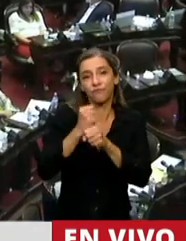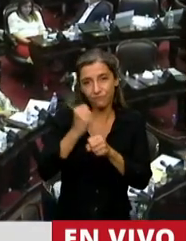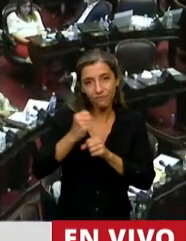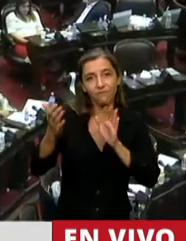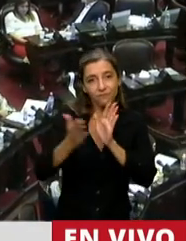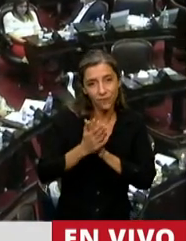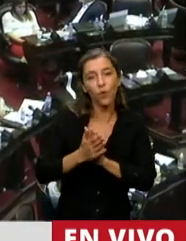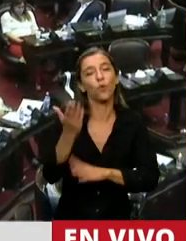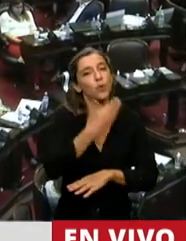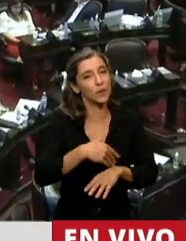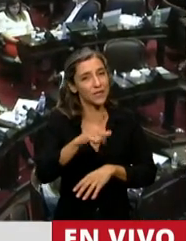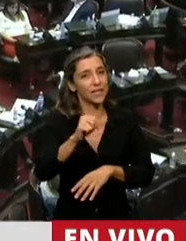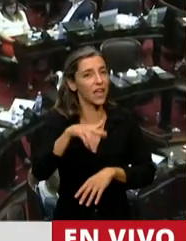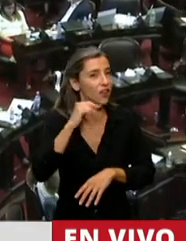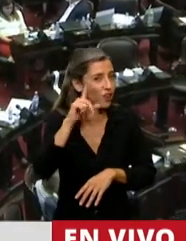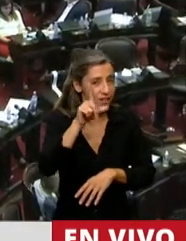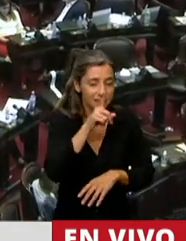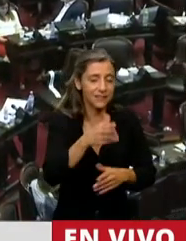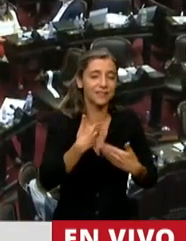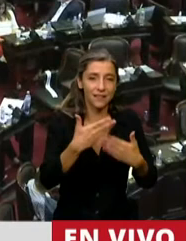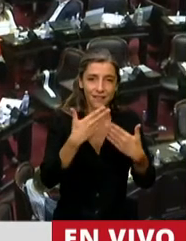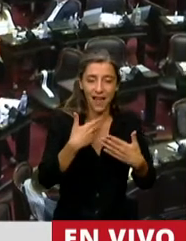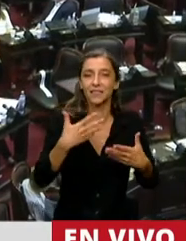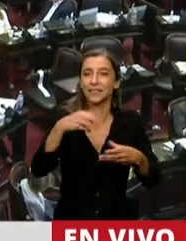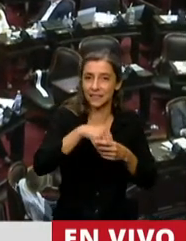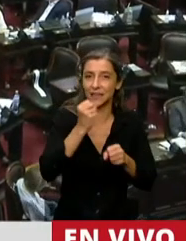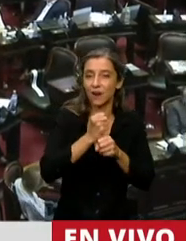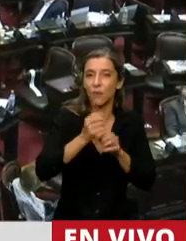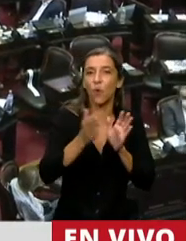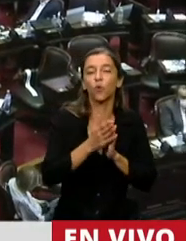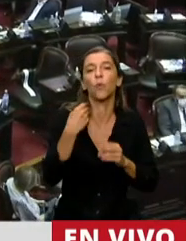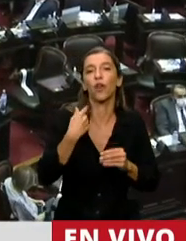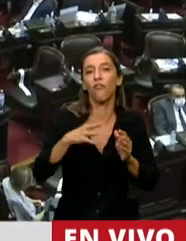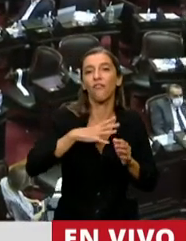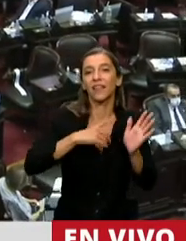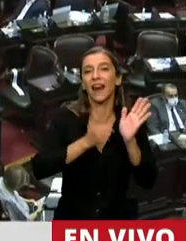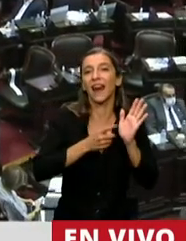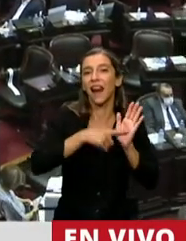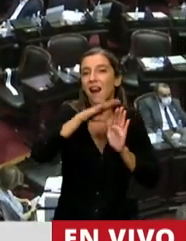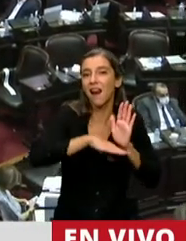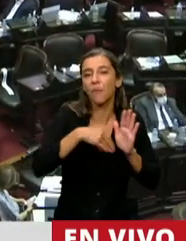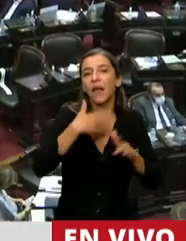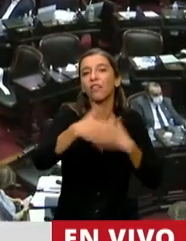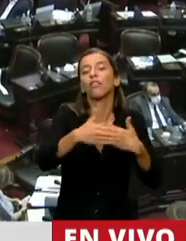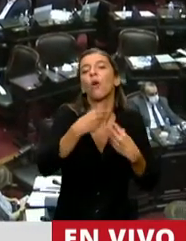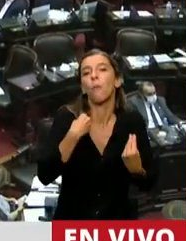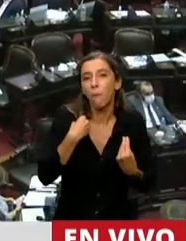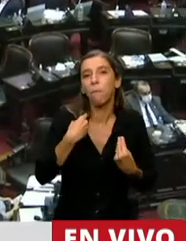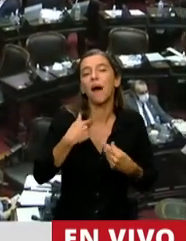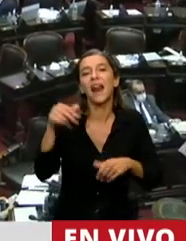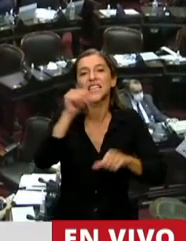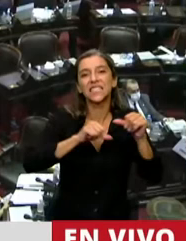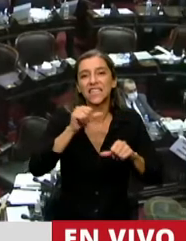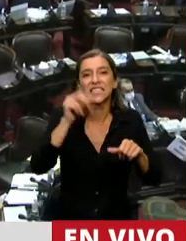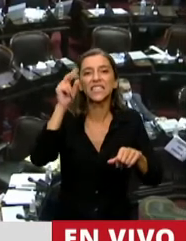la presidenta del CONICET, necesitamos una reglamentación en quienes experimentamos la ciencia que sea cuidada. No